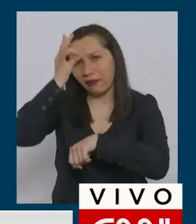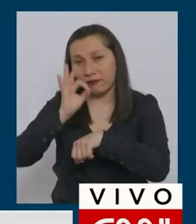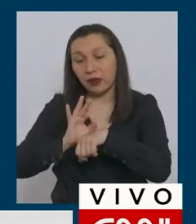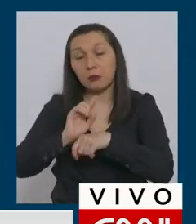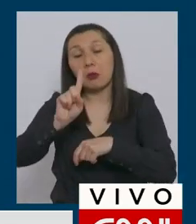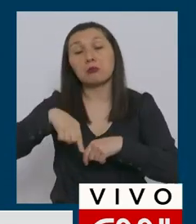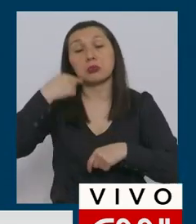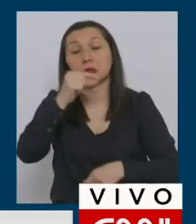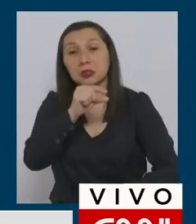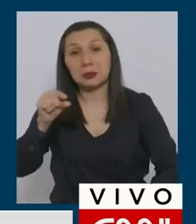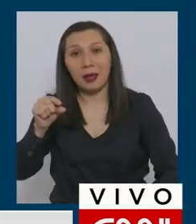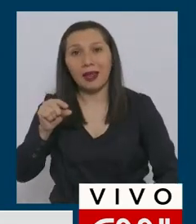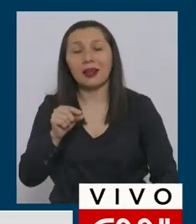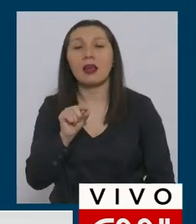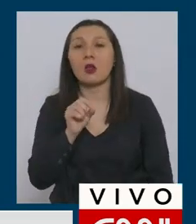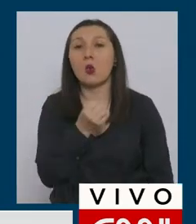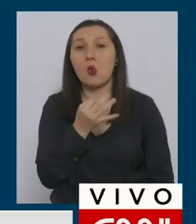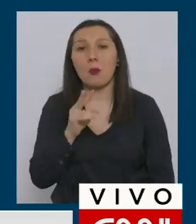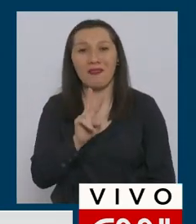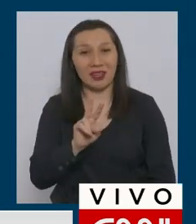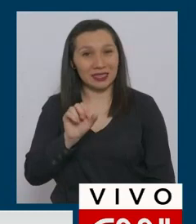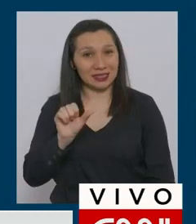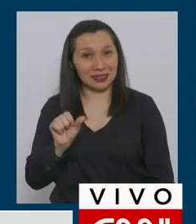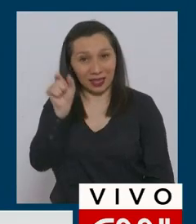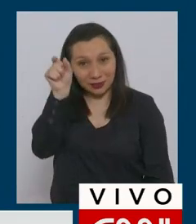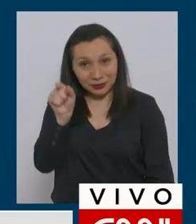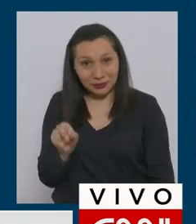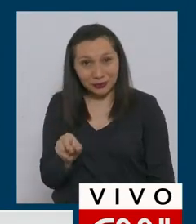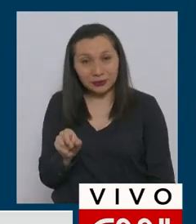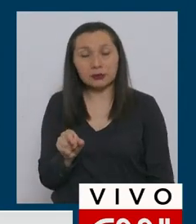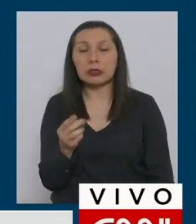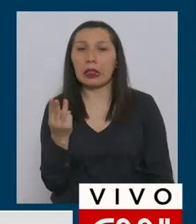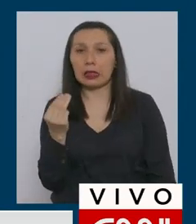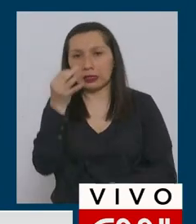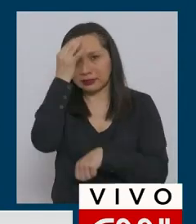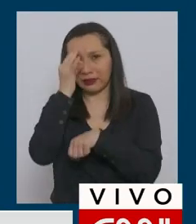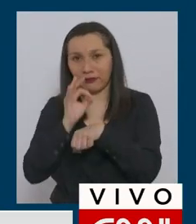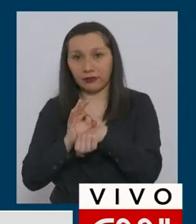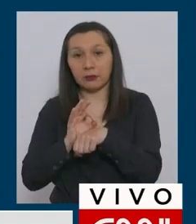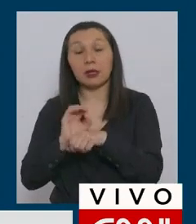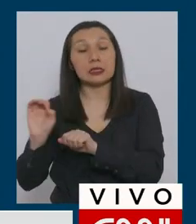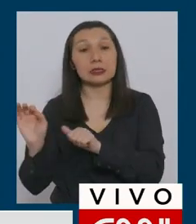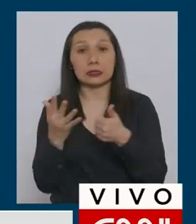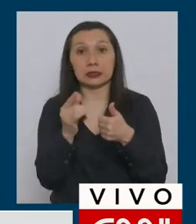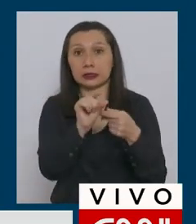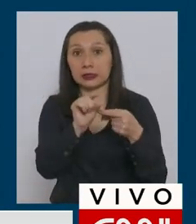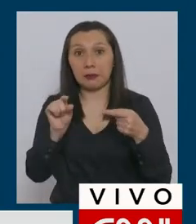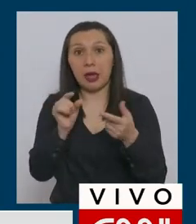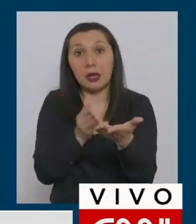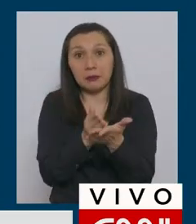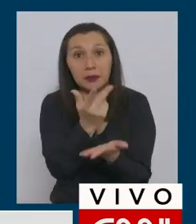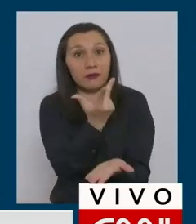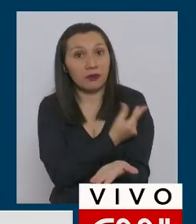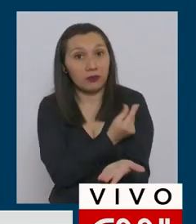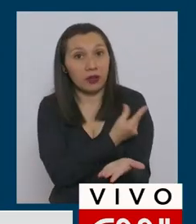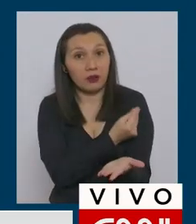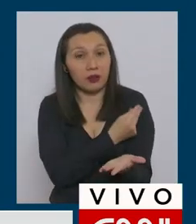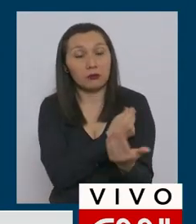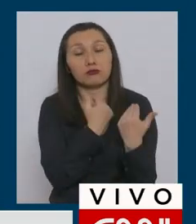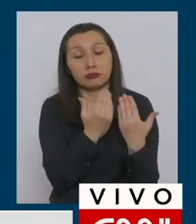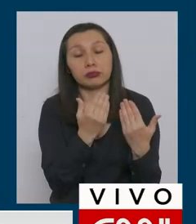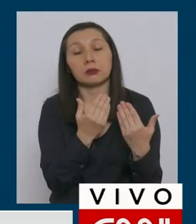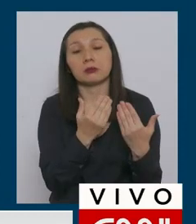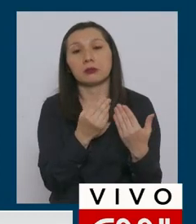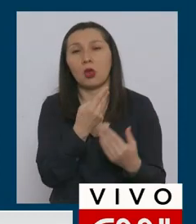años. Estamos muy cerca de llegar al 80%, que es la meta más baja que nos hemos puesto en todo el rango